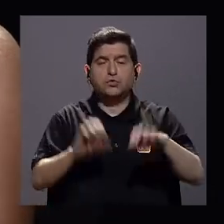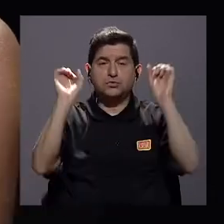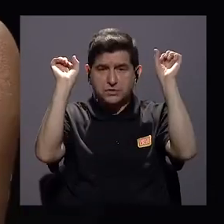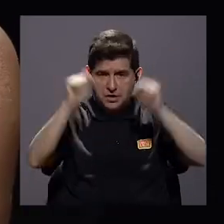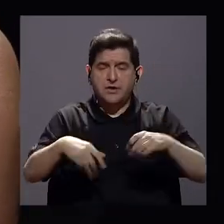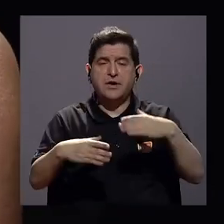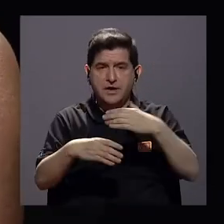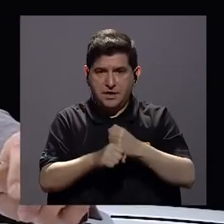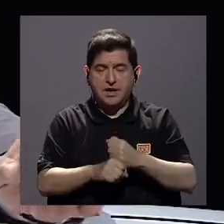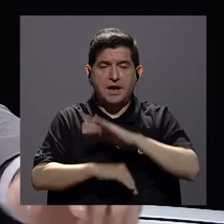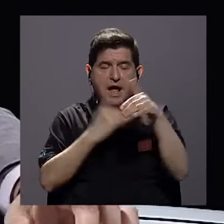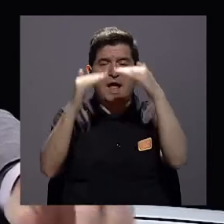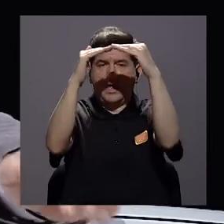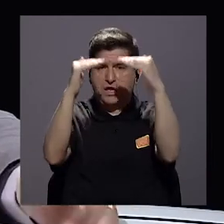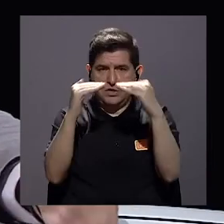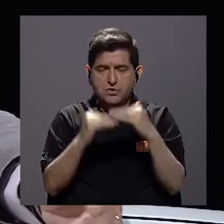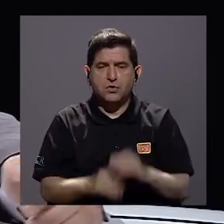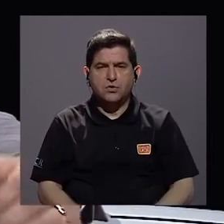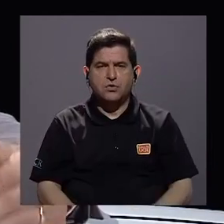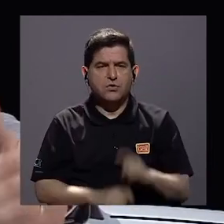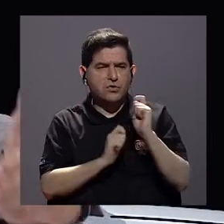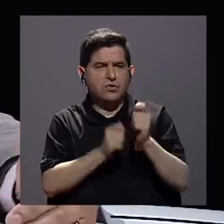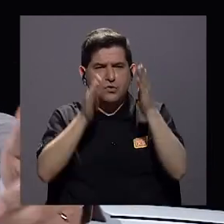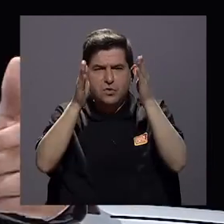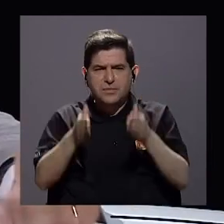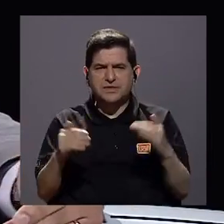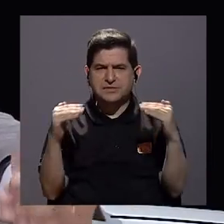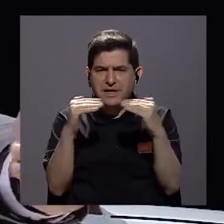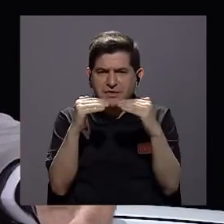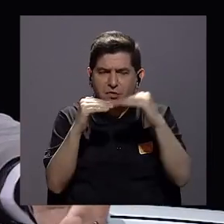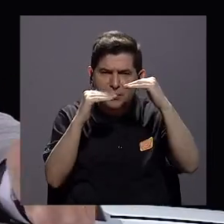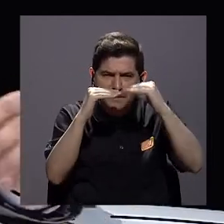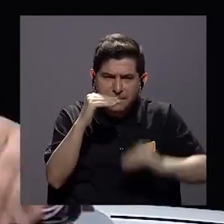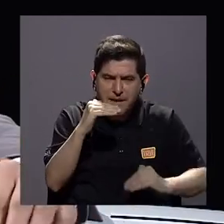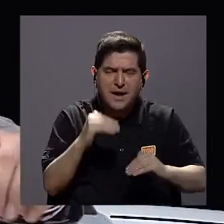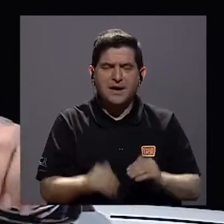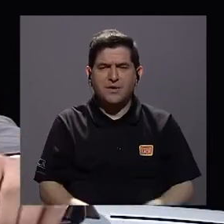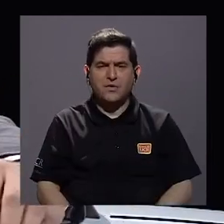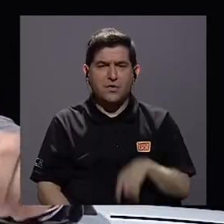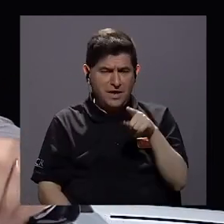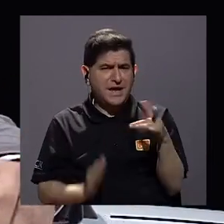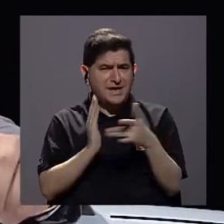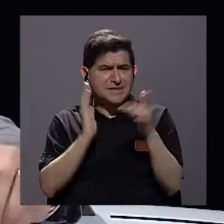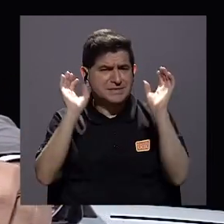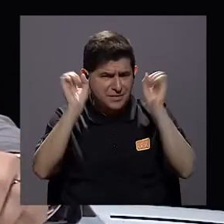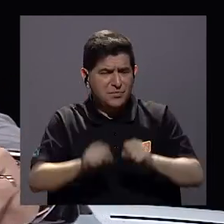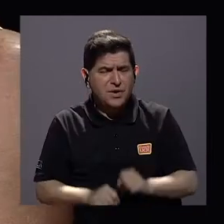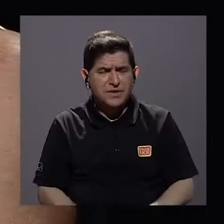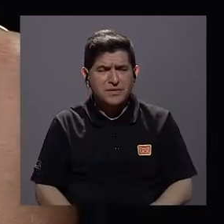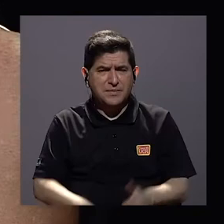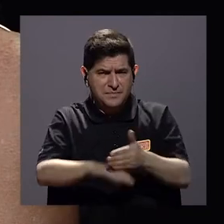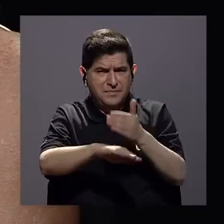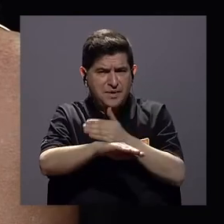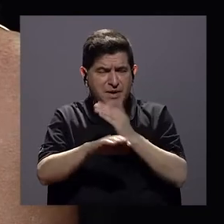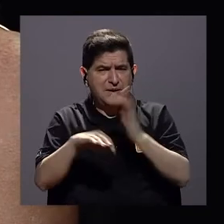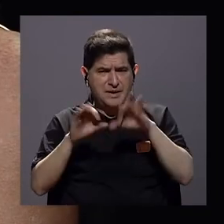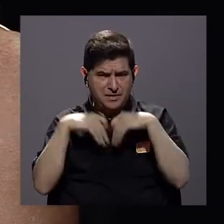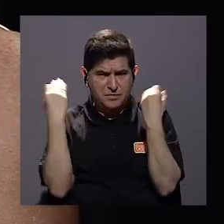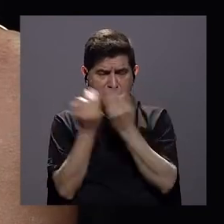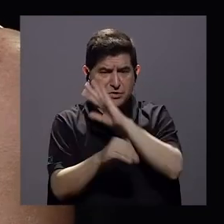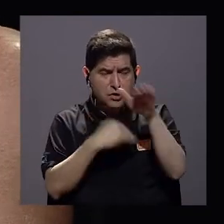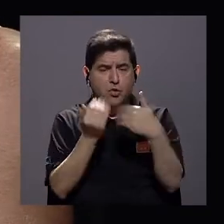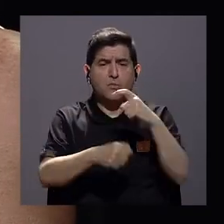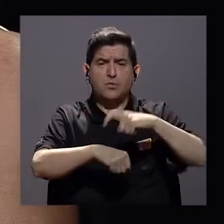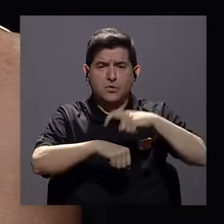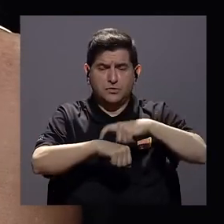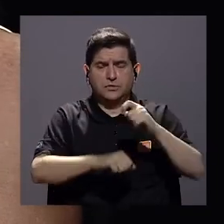hacer a todos los niveles. Ahora, ¿el pescador artesanal es capaz de tener esa tecnología y de poder sacar adelante a su familia, bueno, como la hizo toda la vida? Es